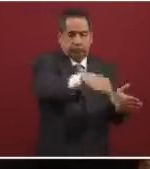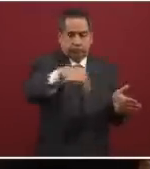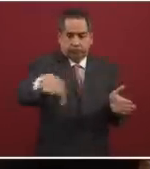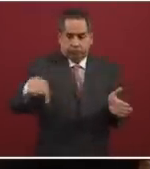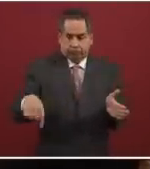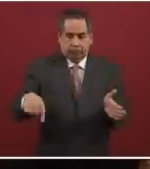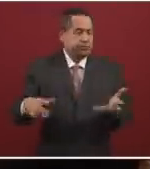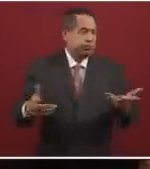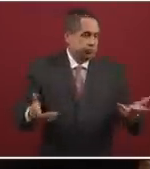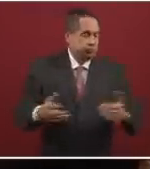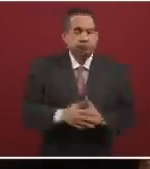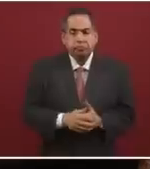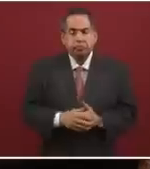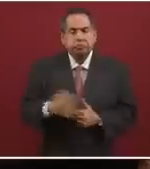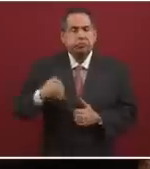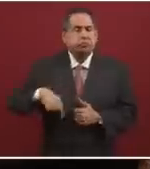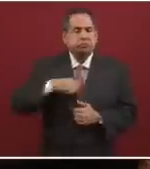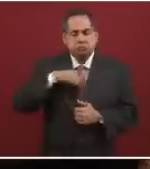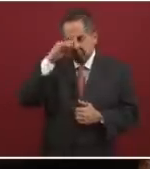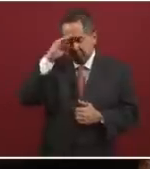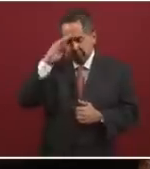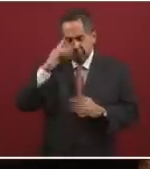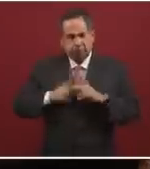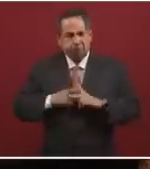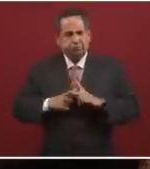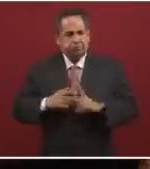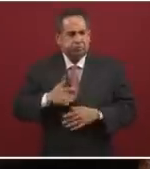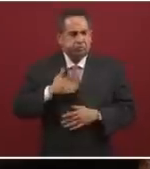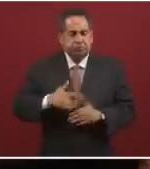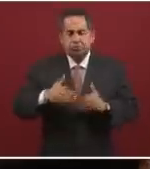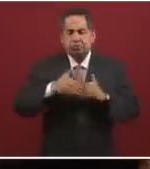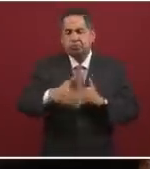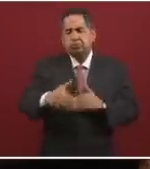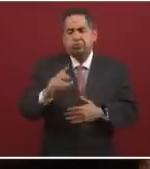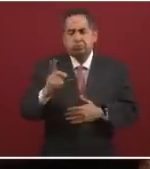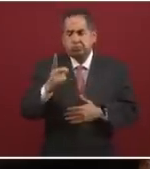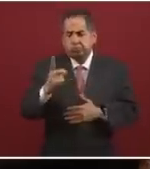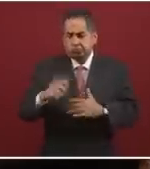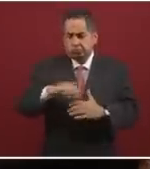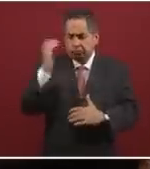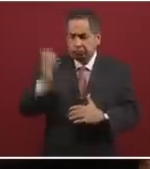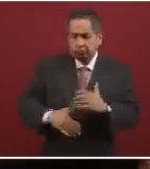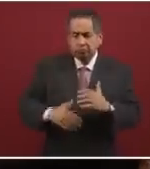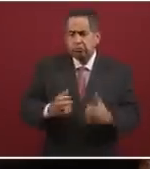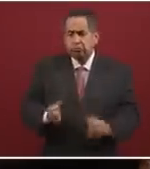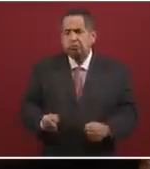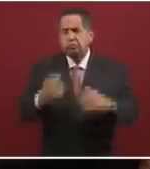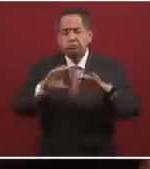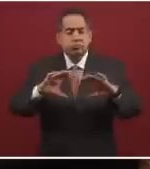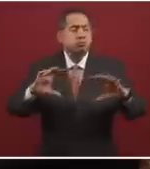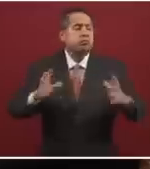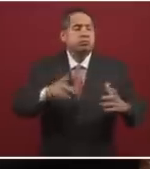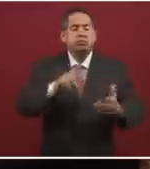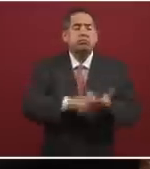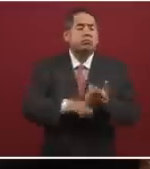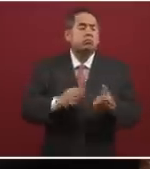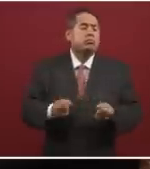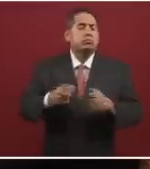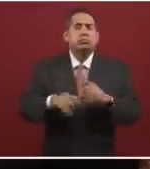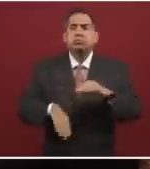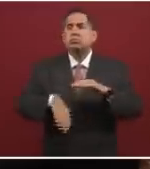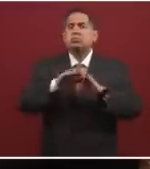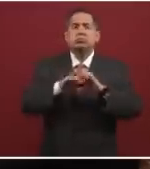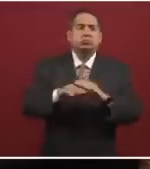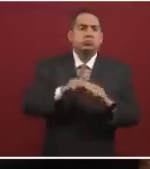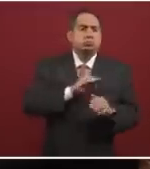estamos estimando que el cierre a diciembre, la producción ya de la plataforma va a ser del orden